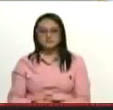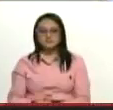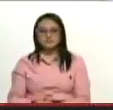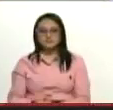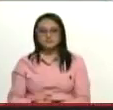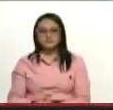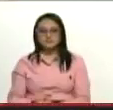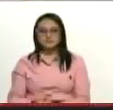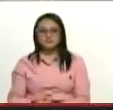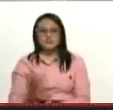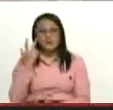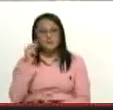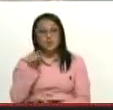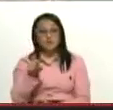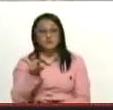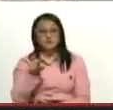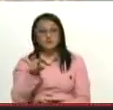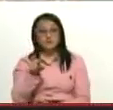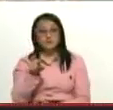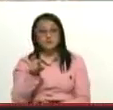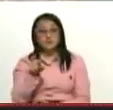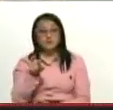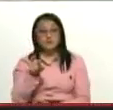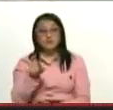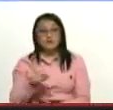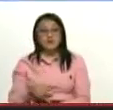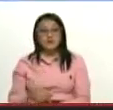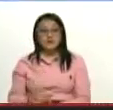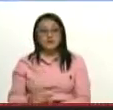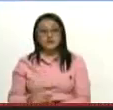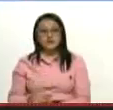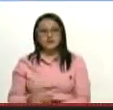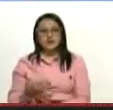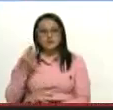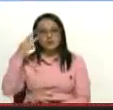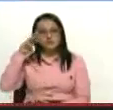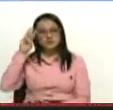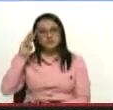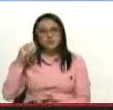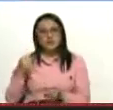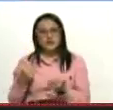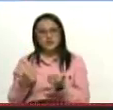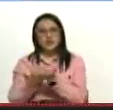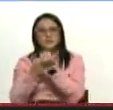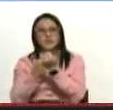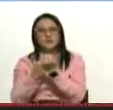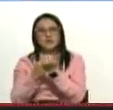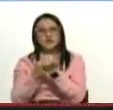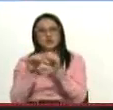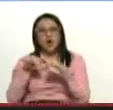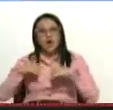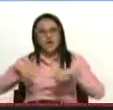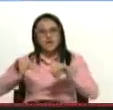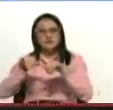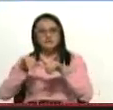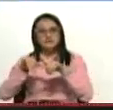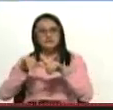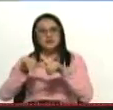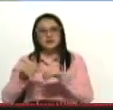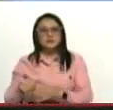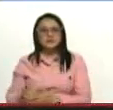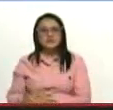por eso es que México también está apoyando la creación de una agencia espacial